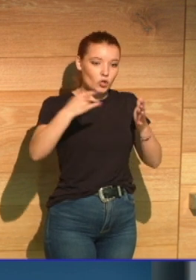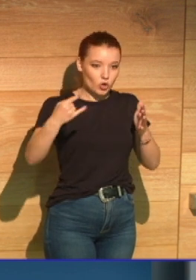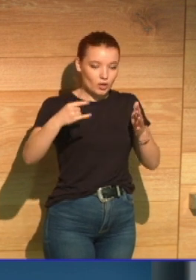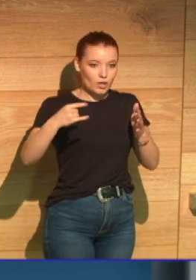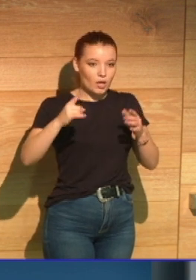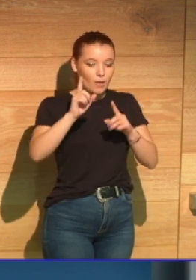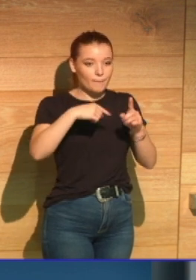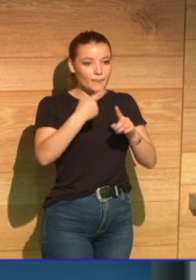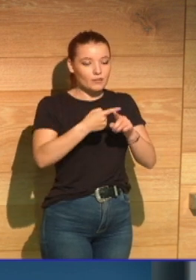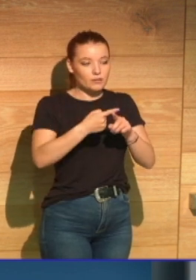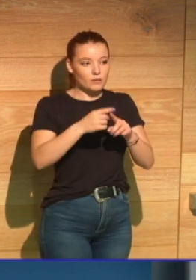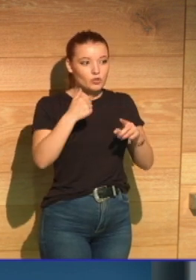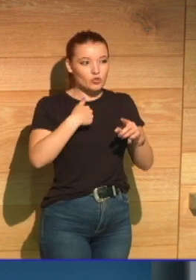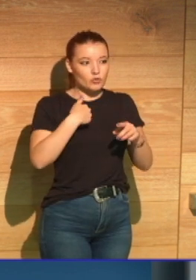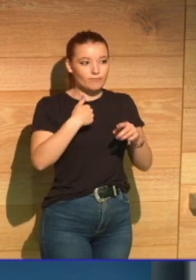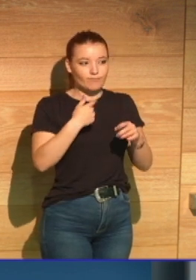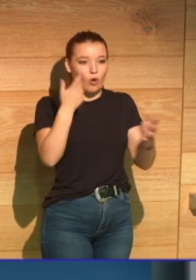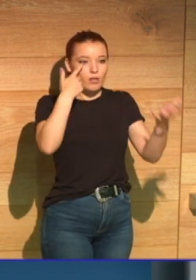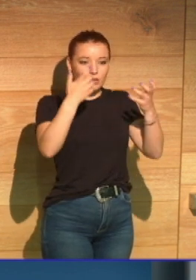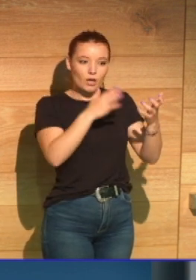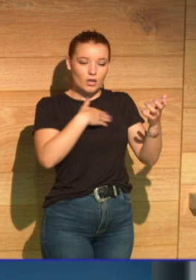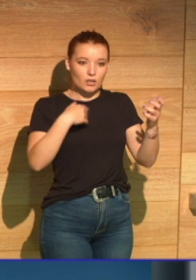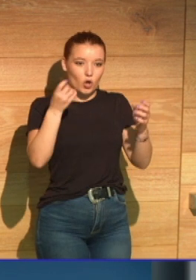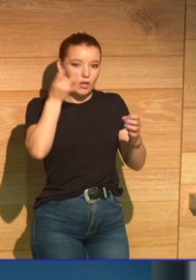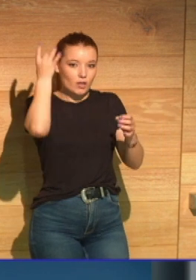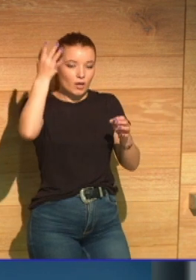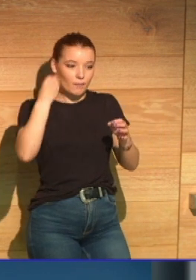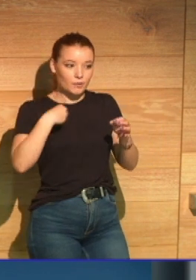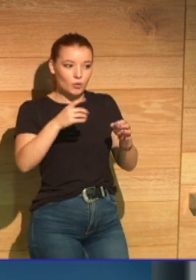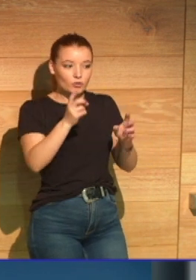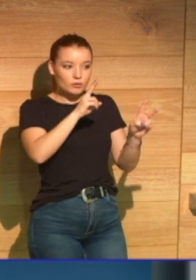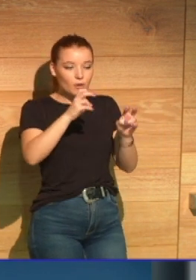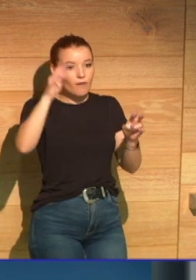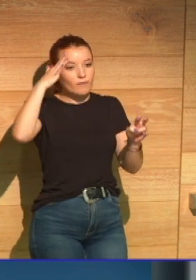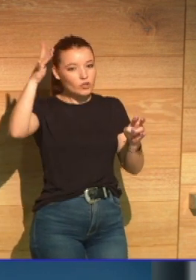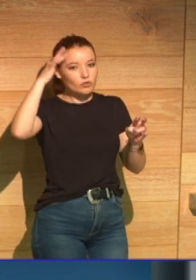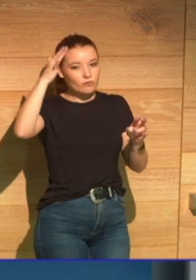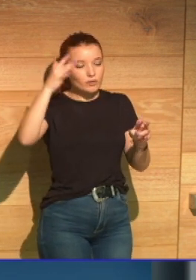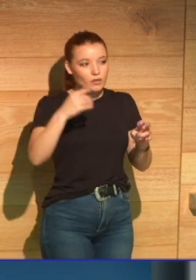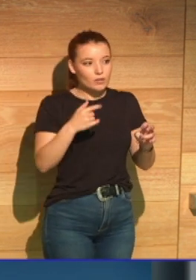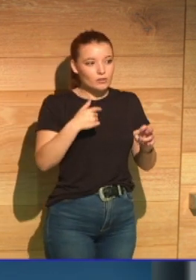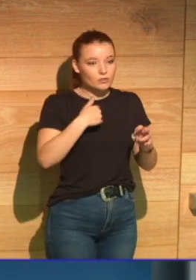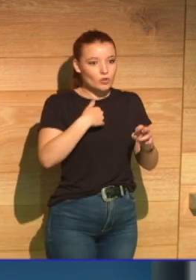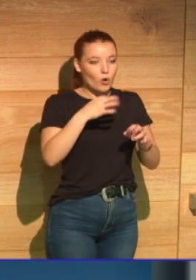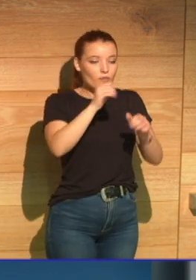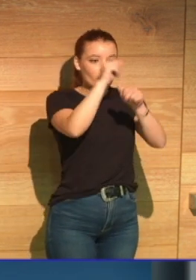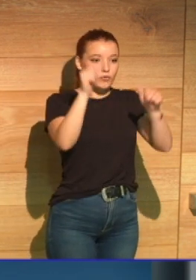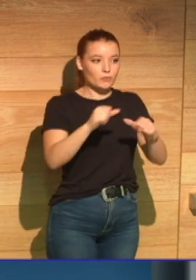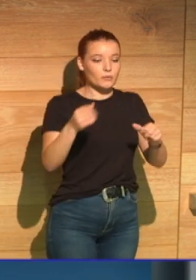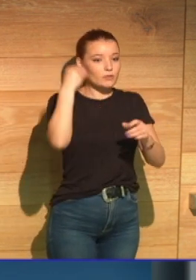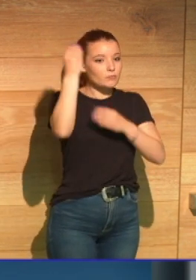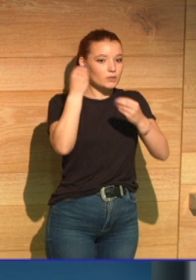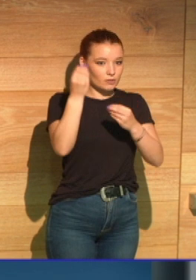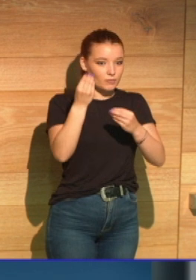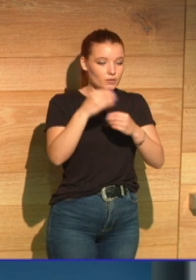hacer un poco, subrayar esta idea, abrazar las filosofías, digamos, y los formatos de pensamiento y de construcción de